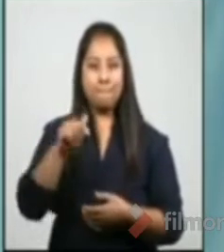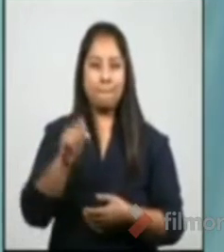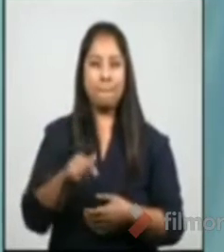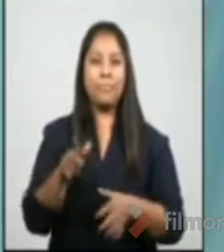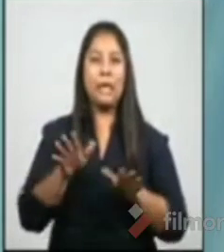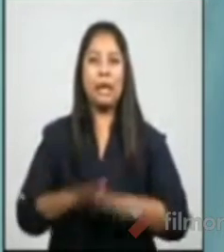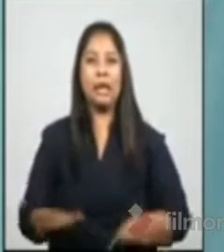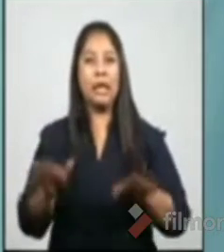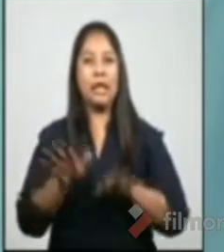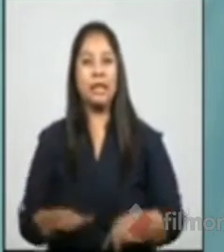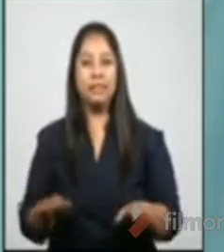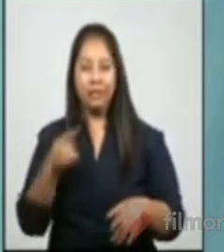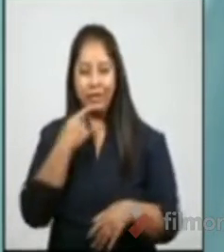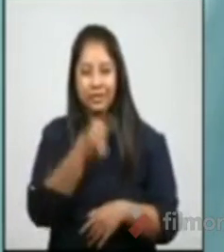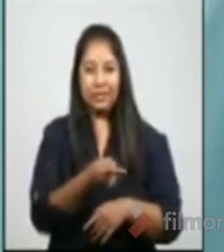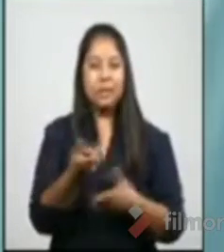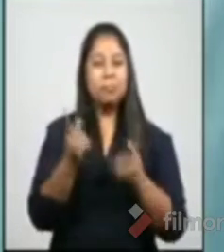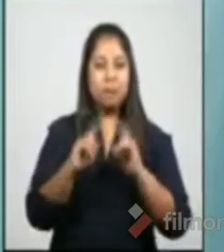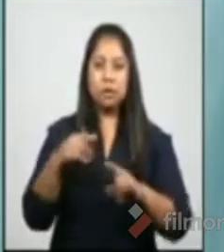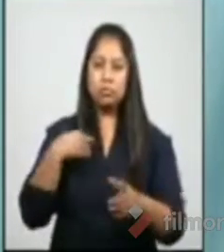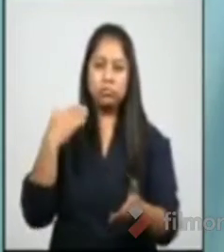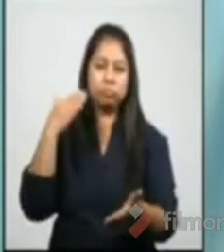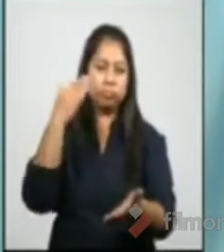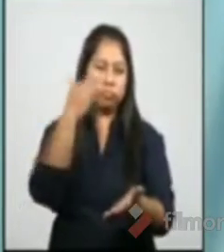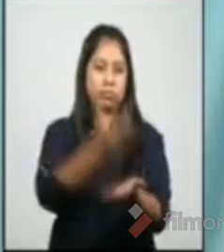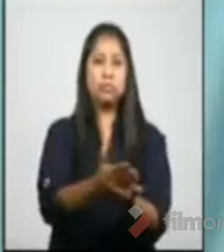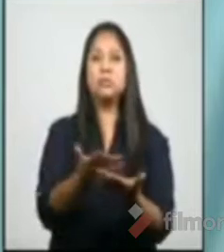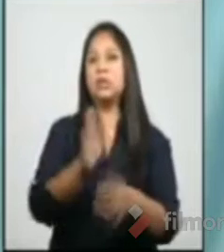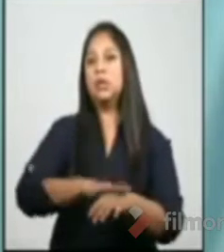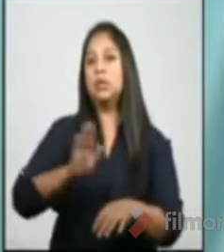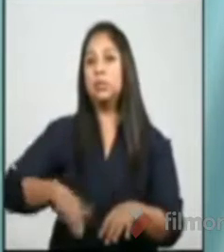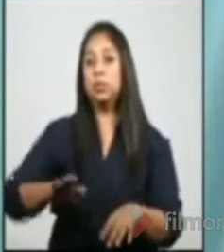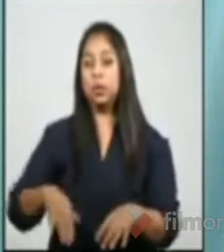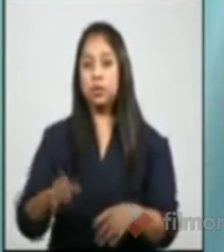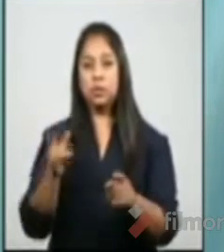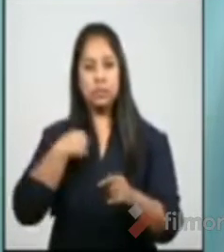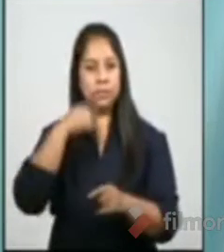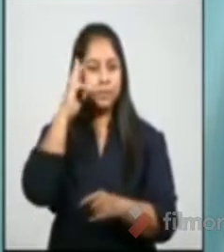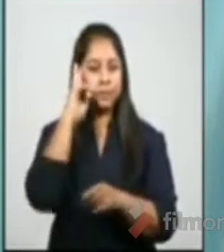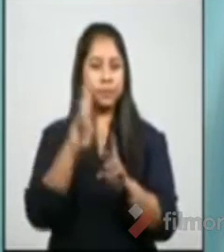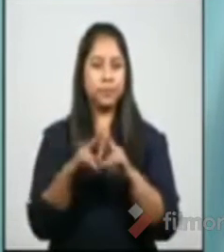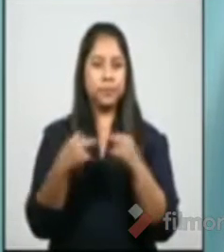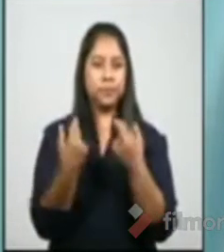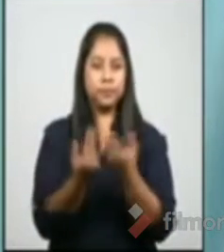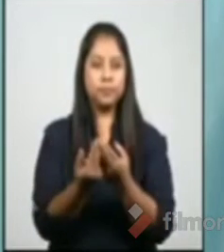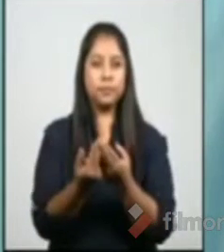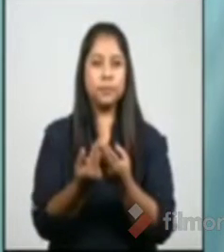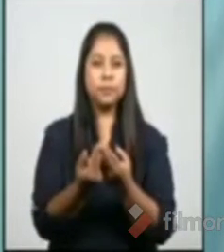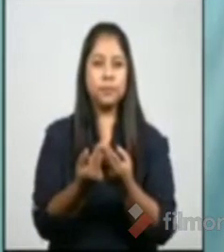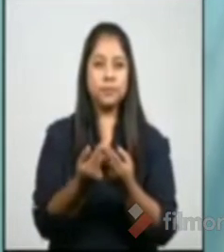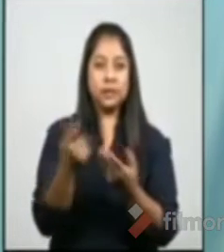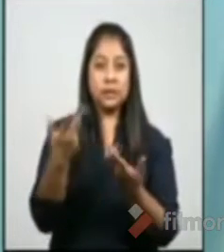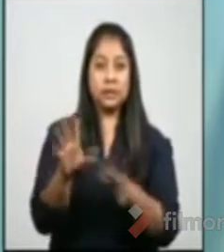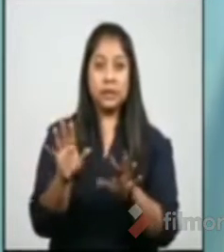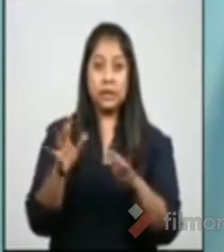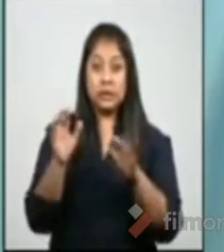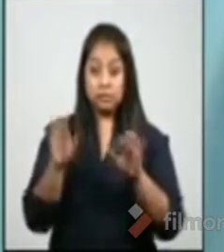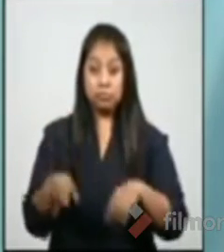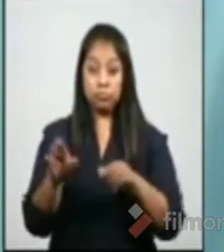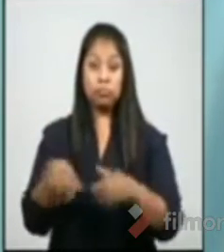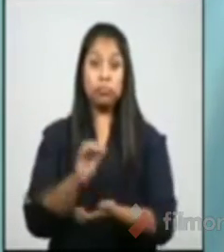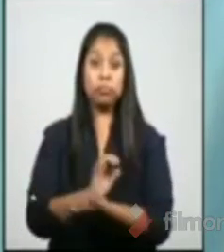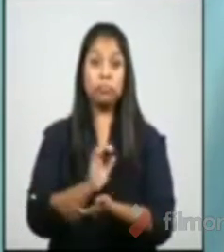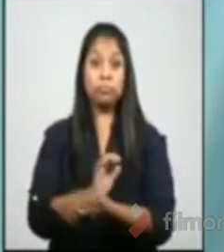lentos. Pero llegamos tarde. Me recuerdo que nos reunimos y estaba la gente esperándonos